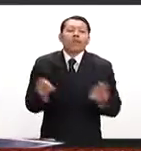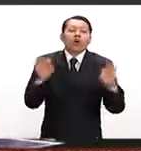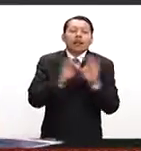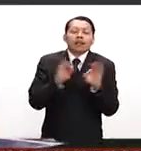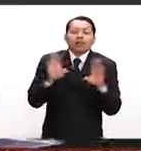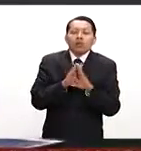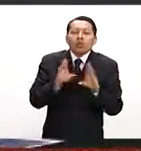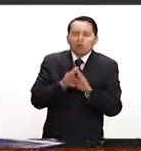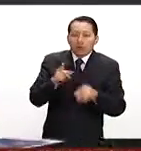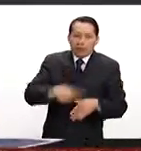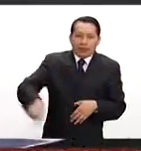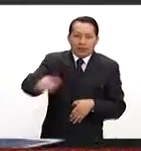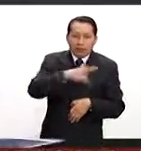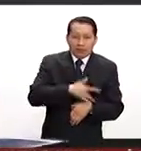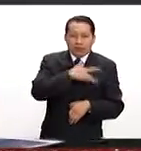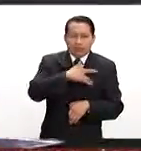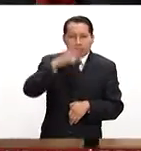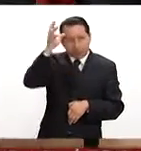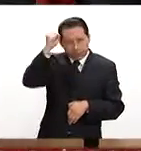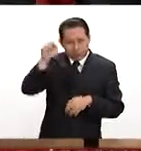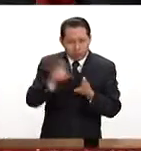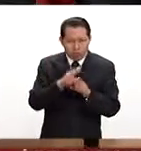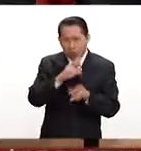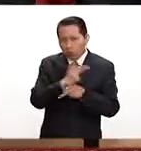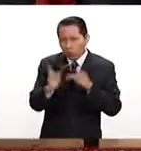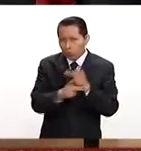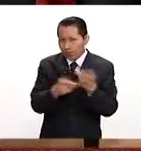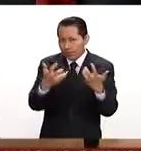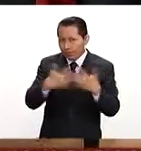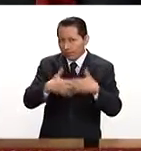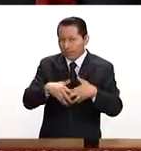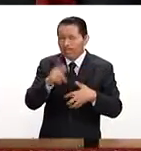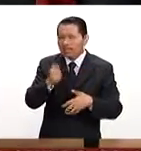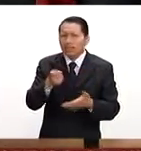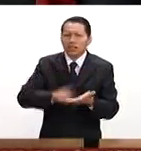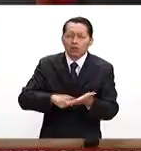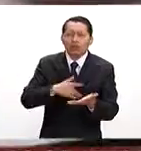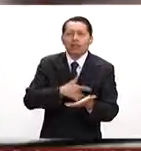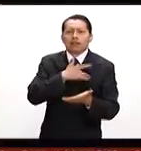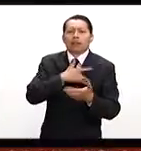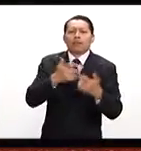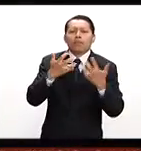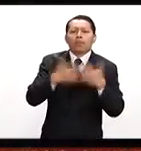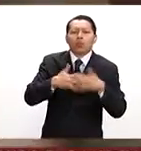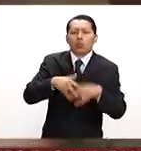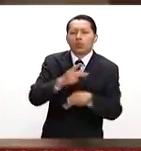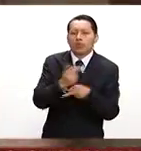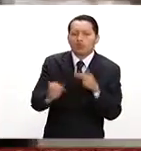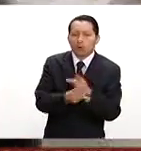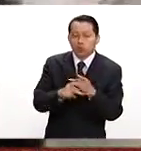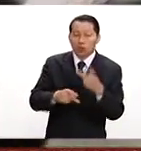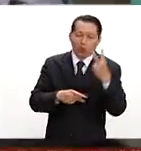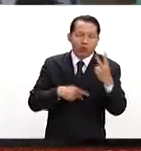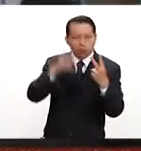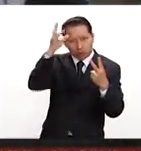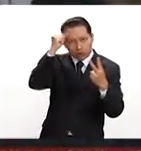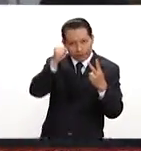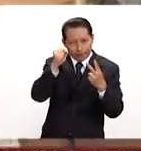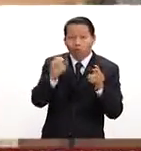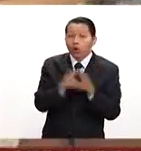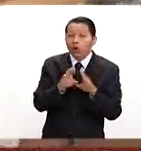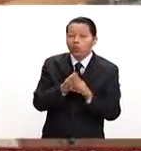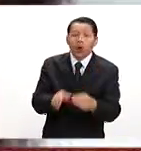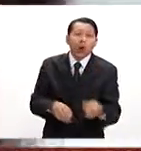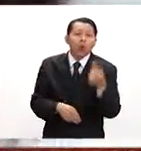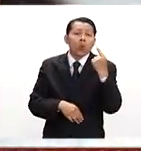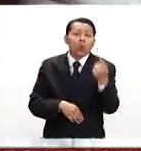cómo perciben ellos este concepto de productividad. ¿Qué es para ellos ser productivo? Y hay dos grandes conceptos asociados. Uno tiene que